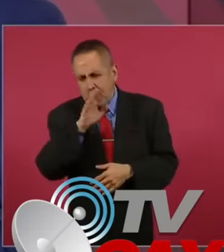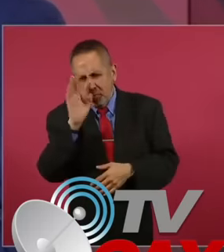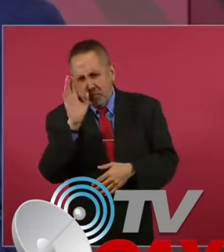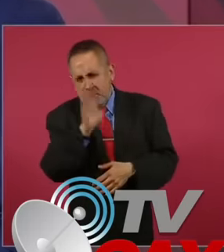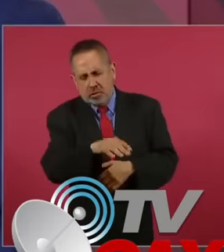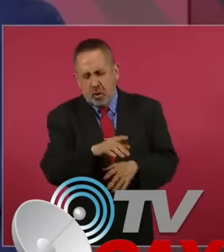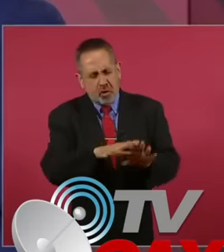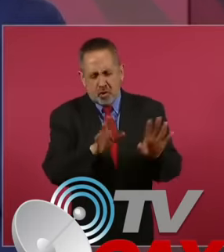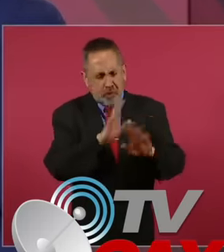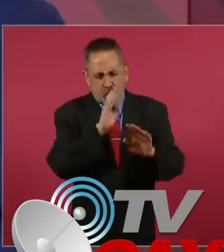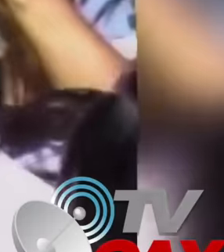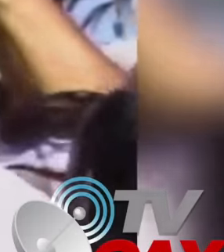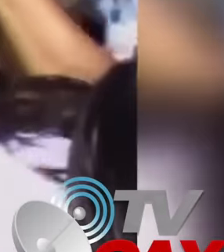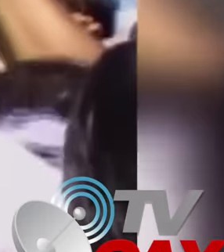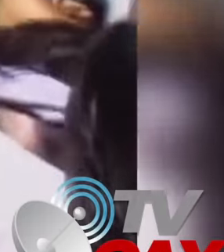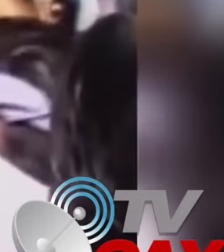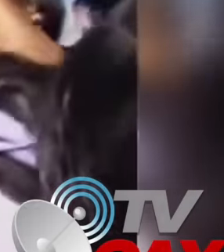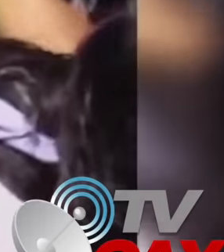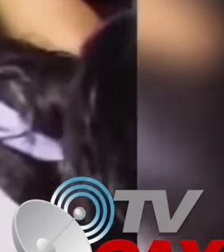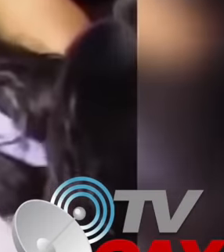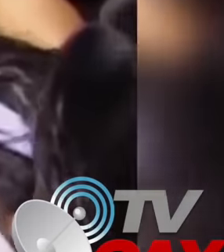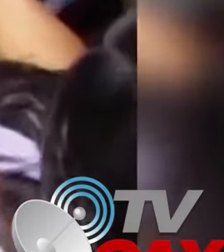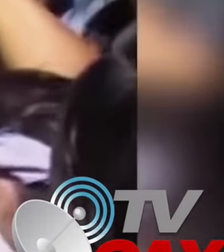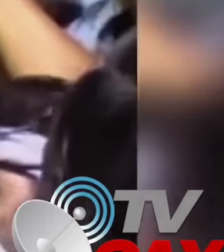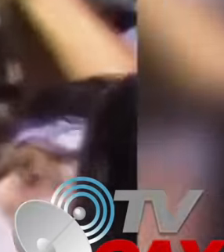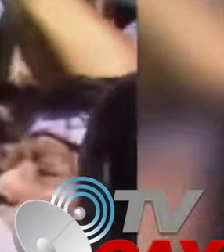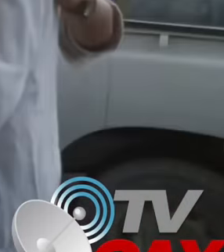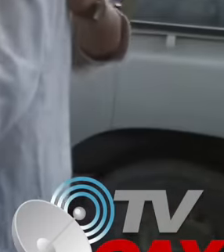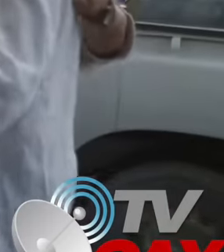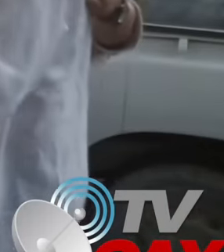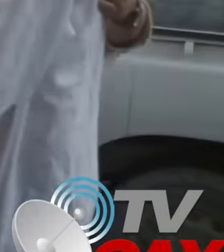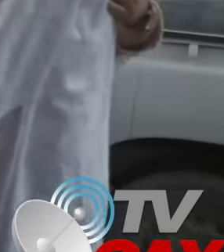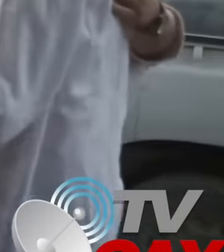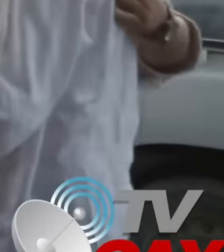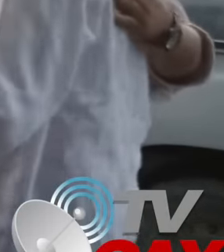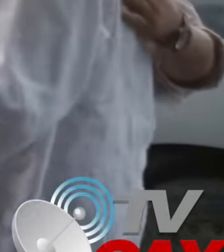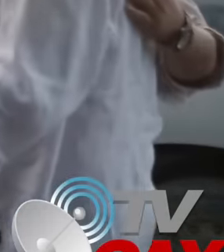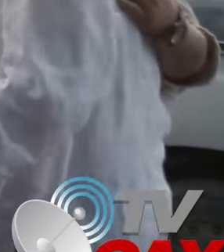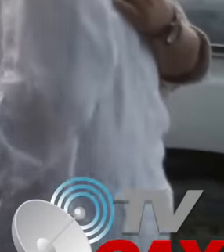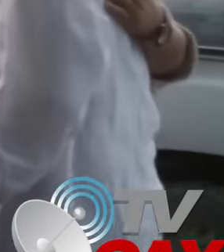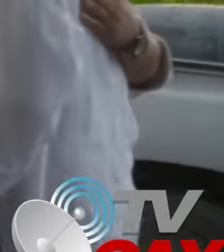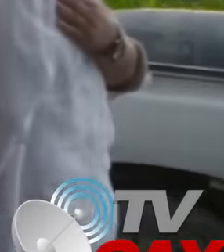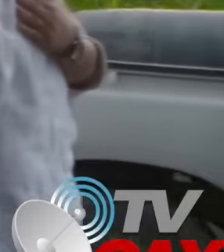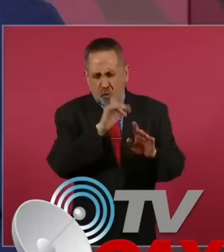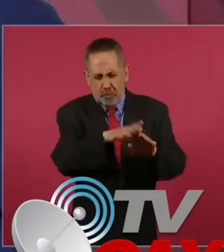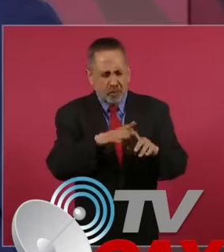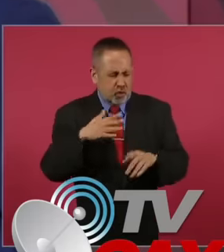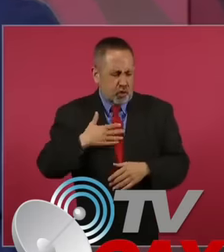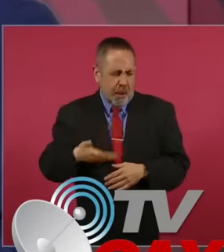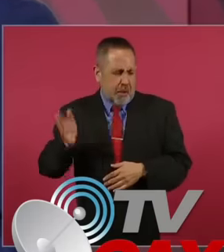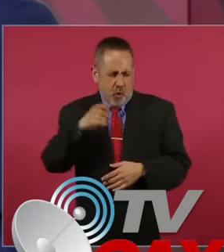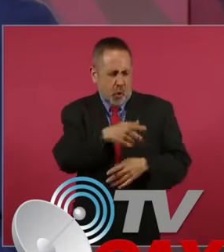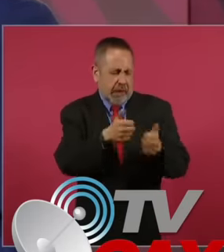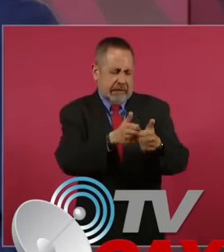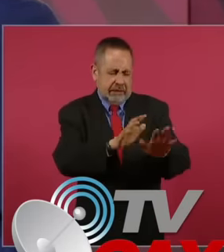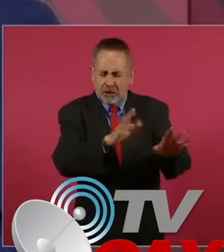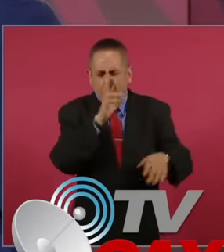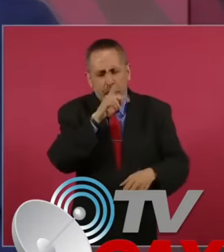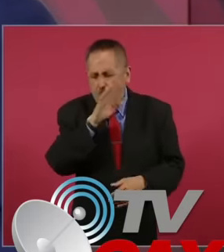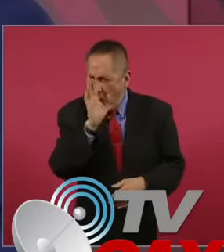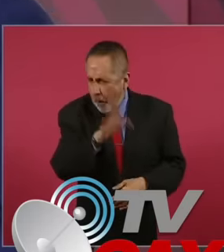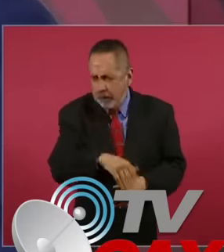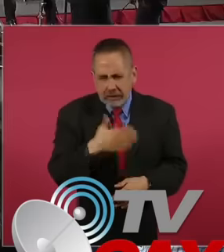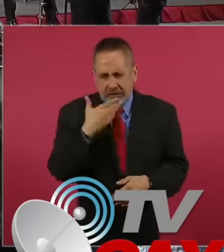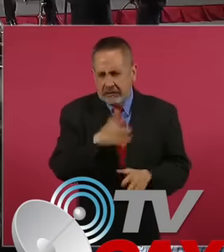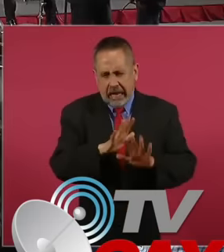López Obrador en sus inicios cuando inició su lucha social, ambos vivieron algo único, que el día de